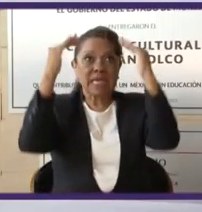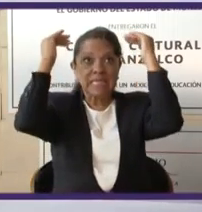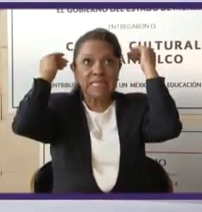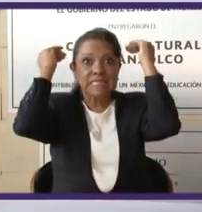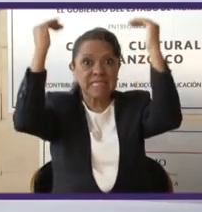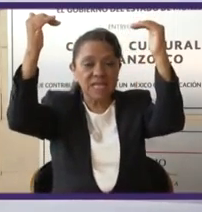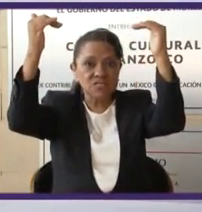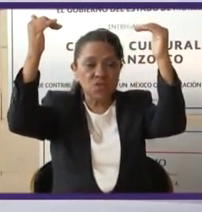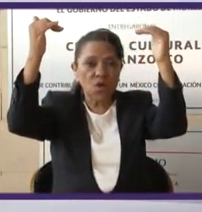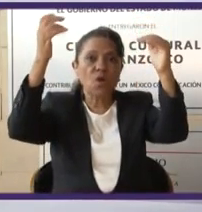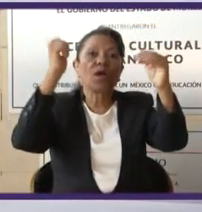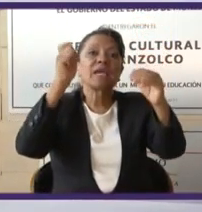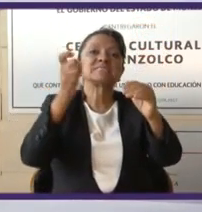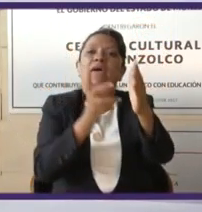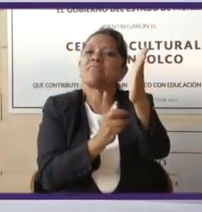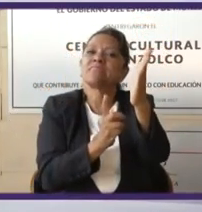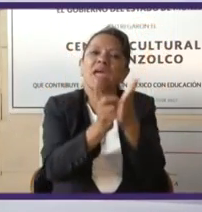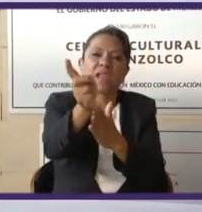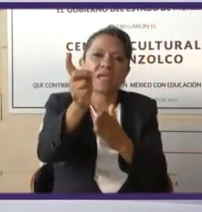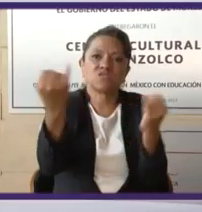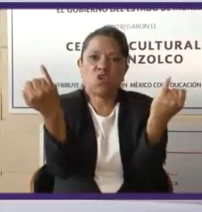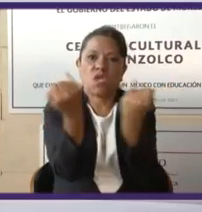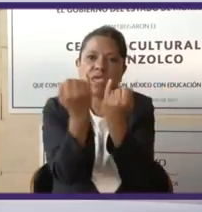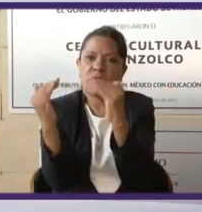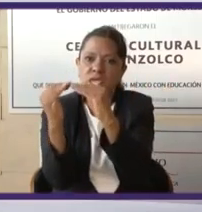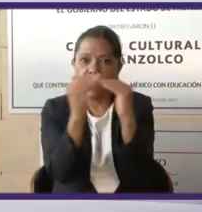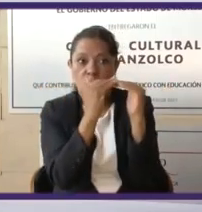sea el Estado de Derecho, de igualdad para